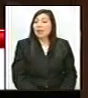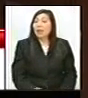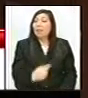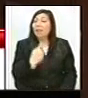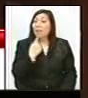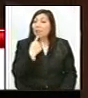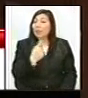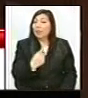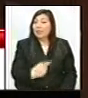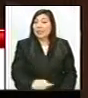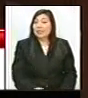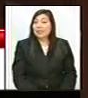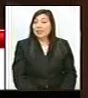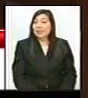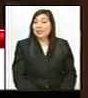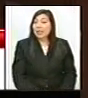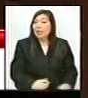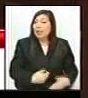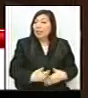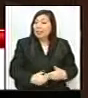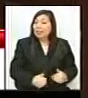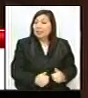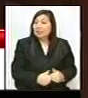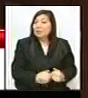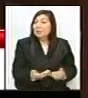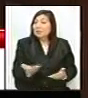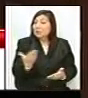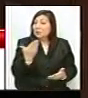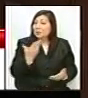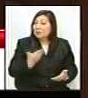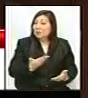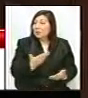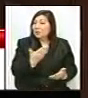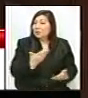invocando influencias recibe,